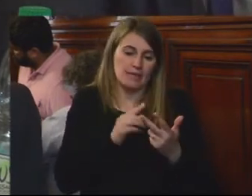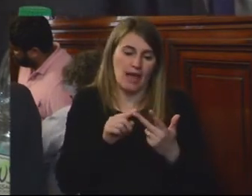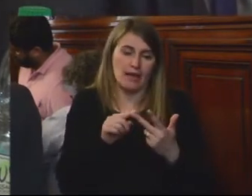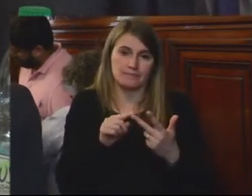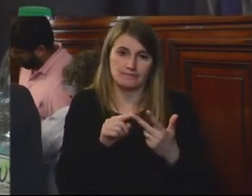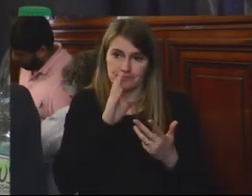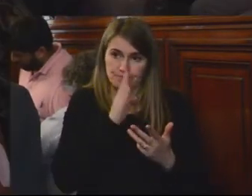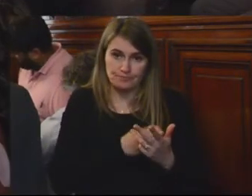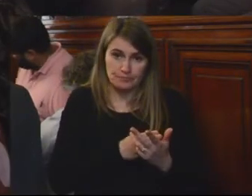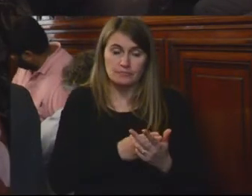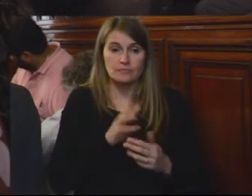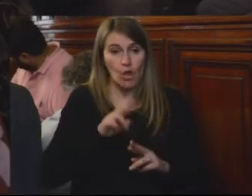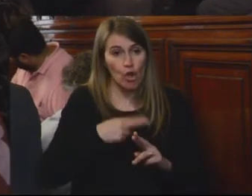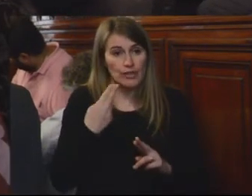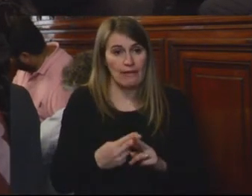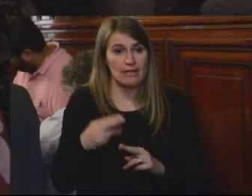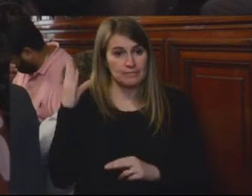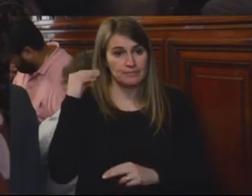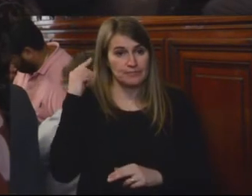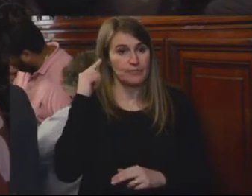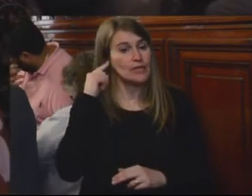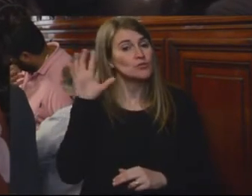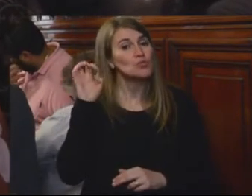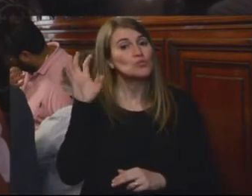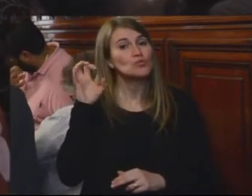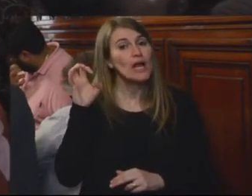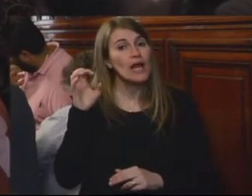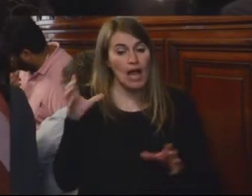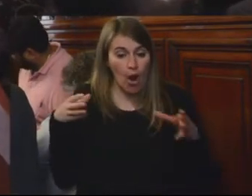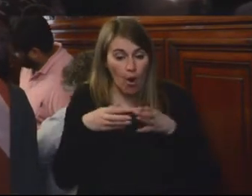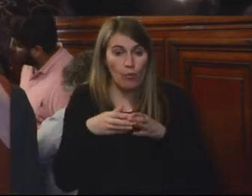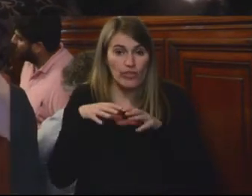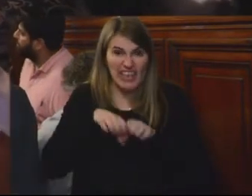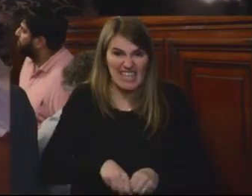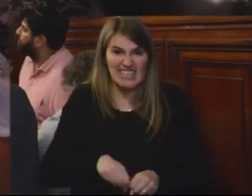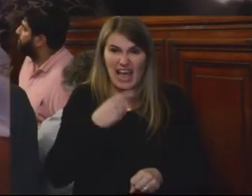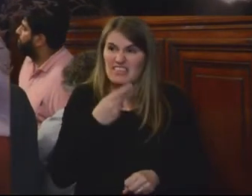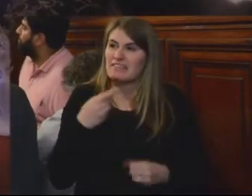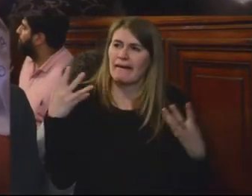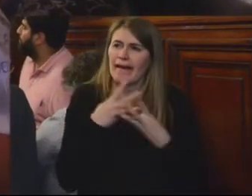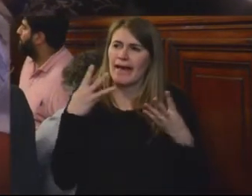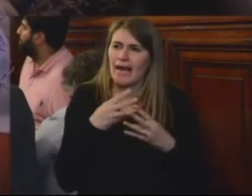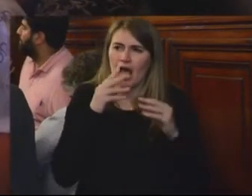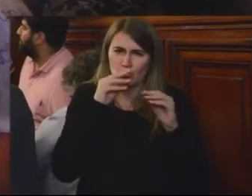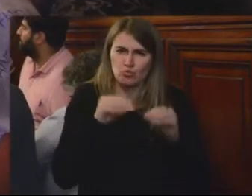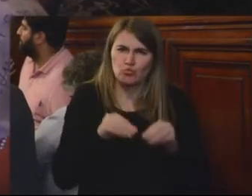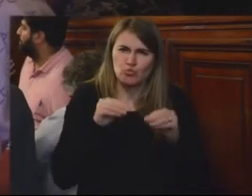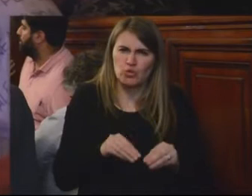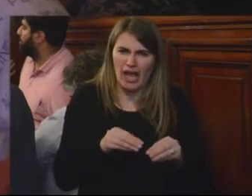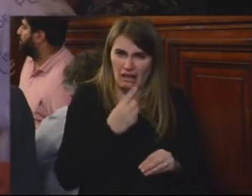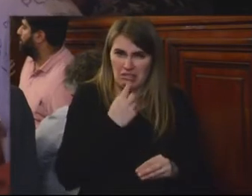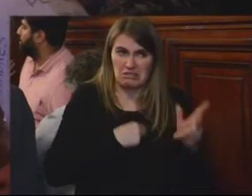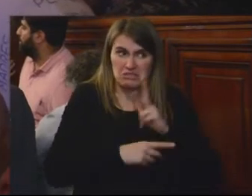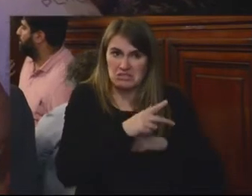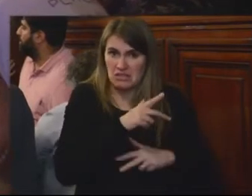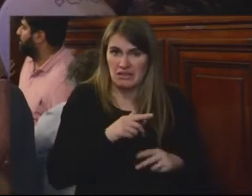hemos junto escuchar nuevamente acá en esta audiencia el concepto de guerra sucia un concepto que se ha